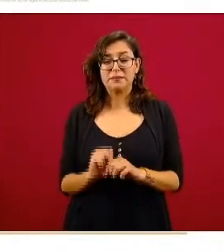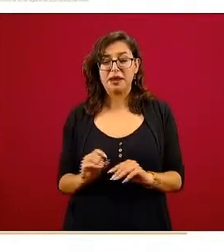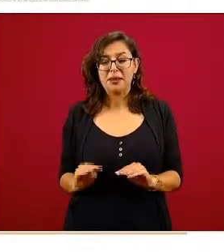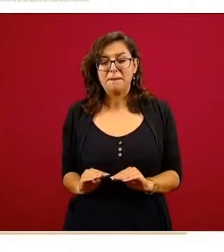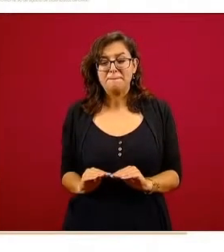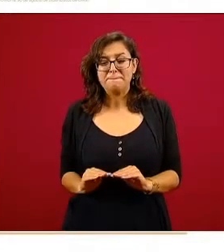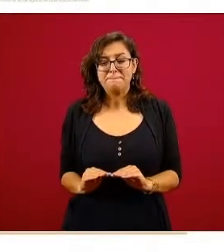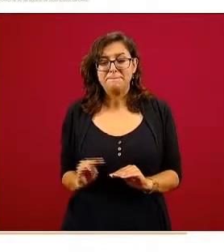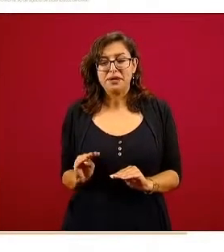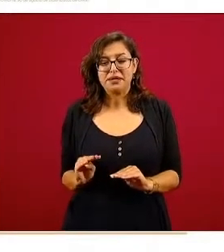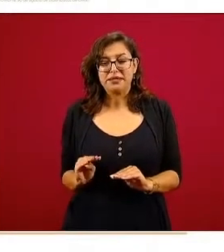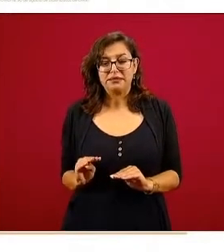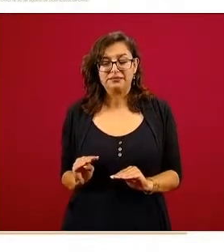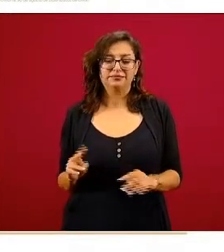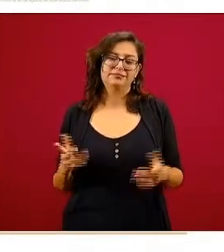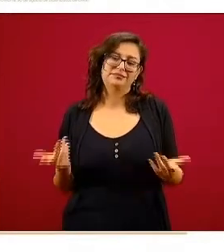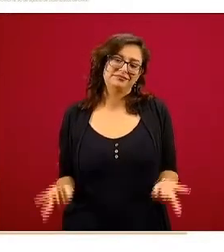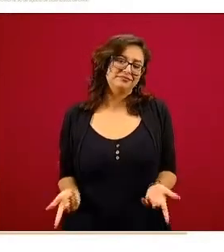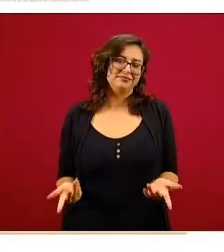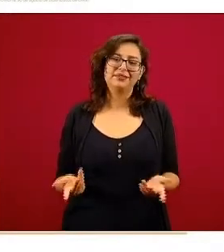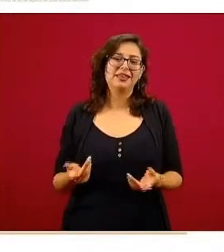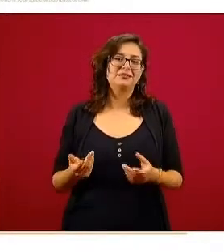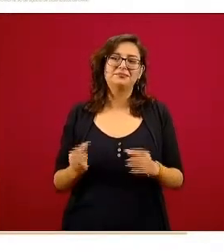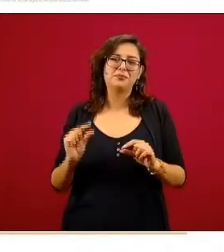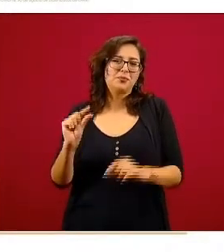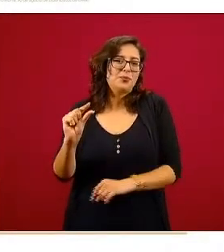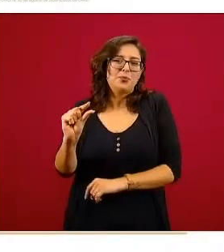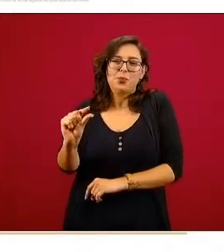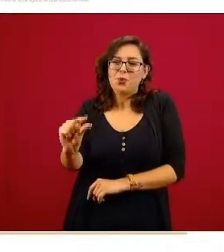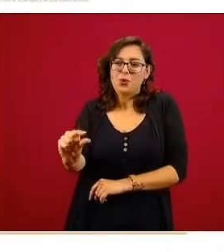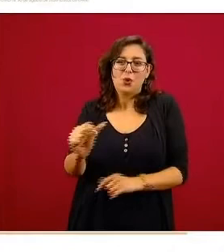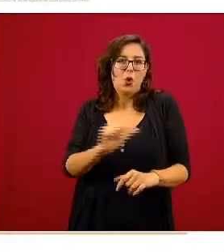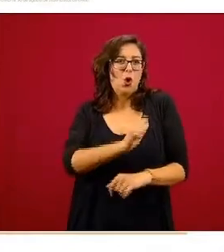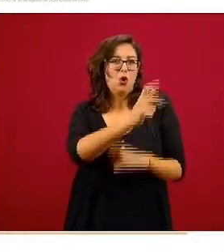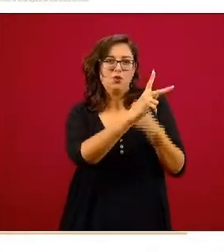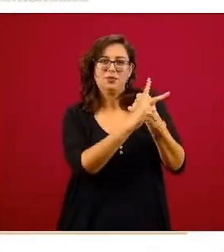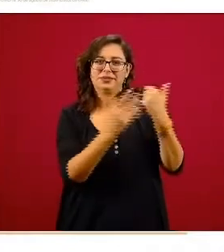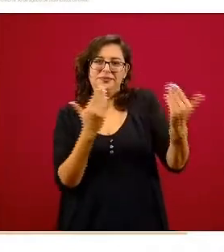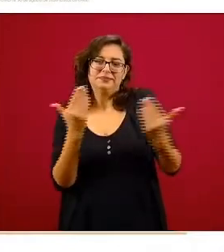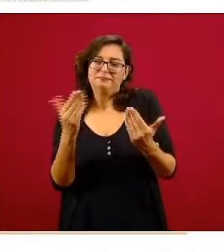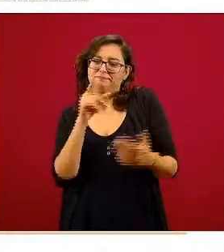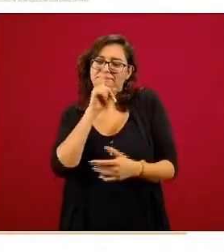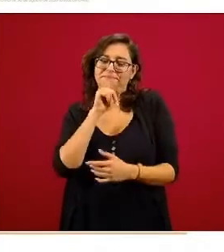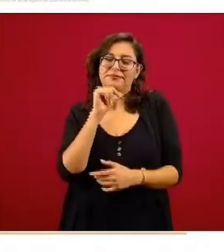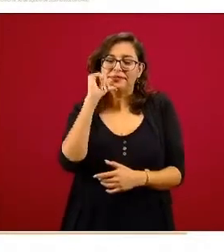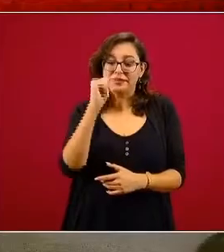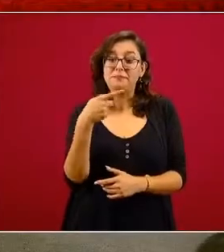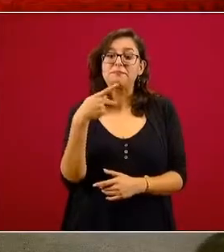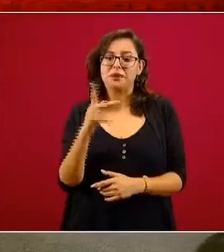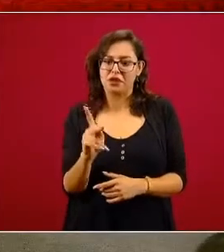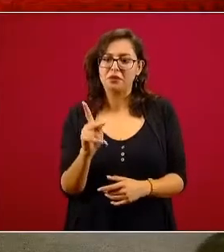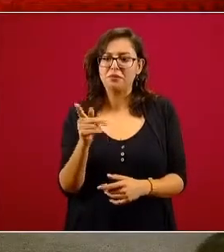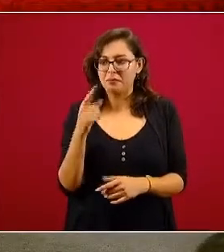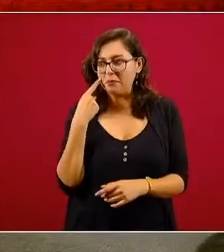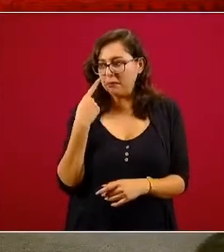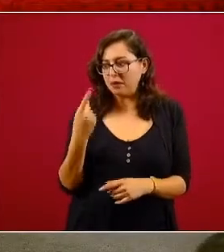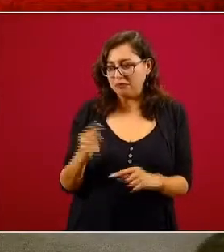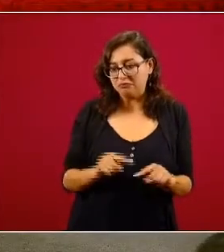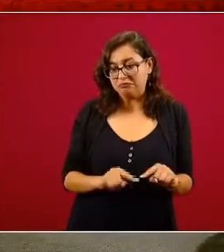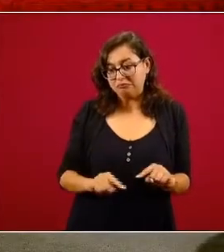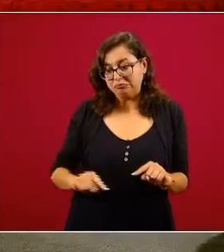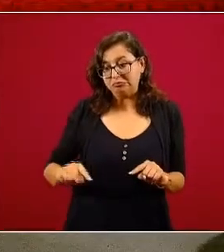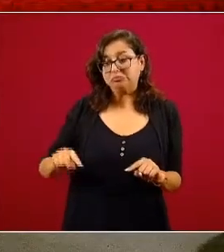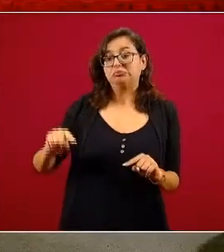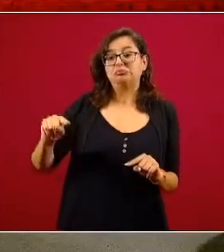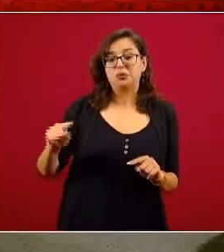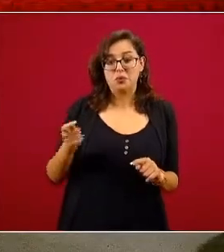un incremento. Lógicamente no se compara para nada con otros países, más sin embargo estamos teniendo ahí también un repunte de la